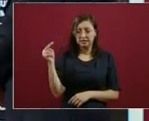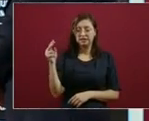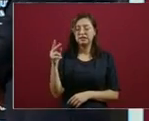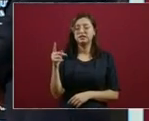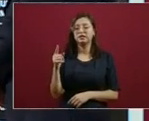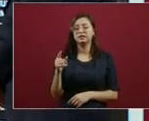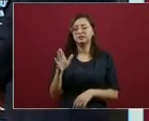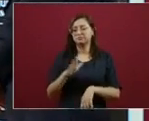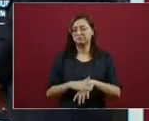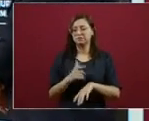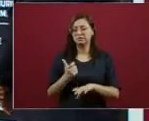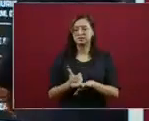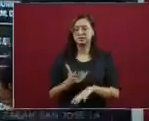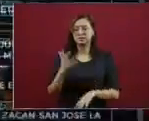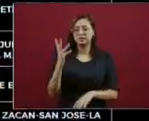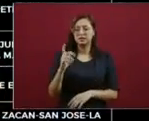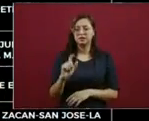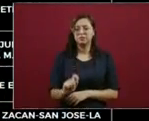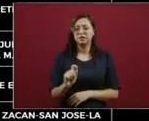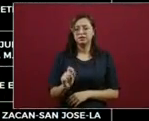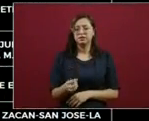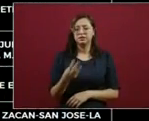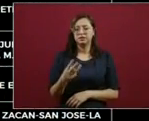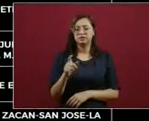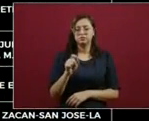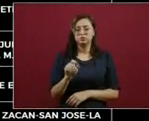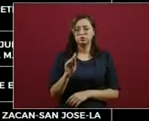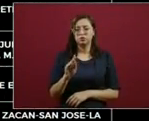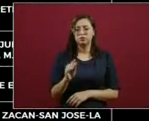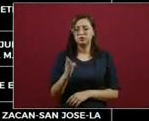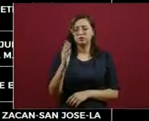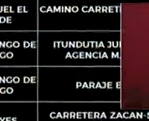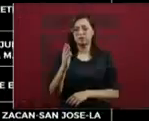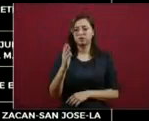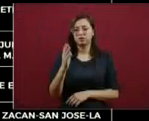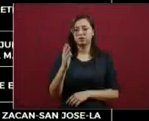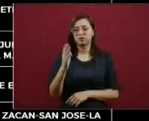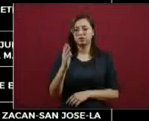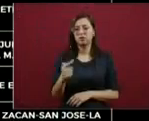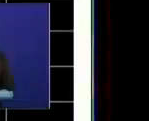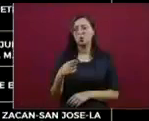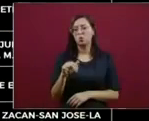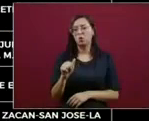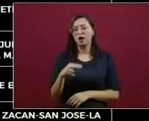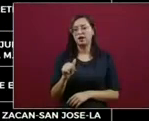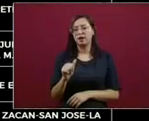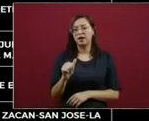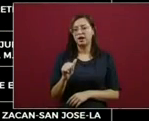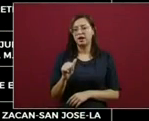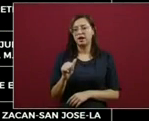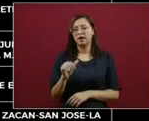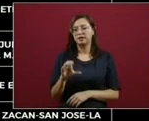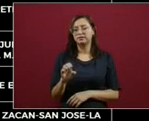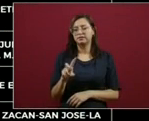Ibidelisa Reyes Hernández a 23.99, Guanacebí Durango a